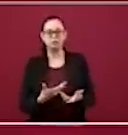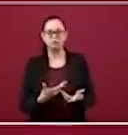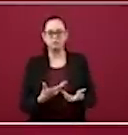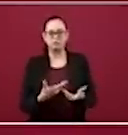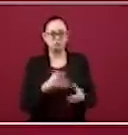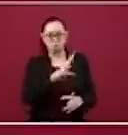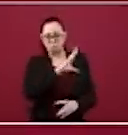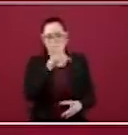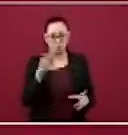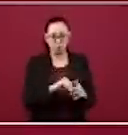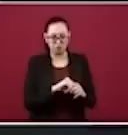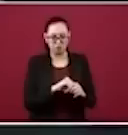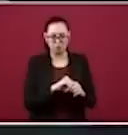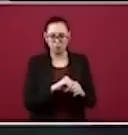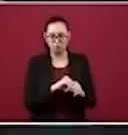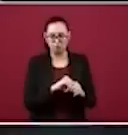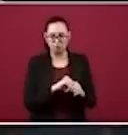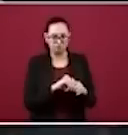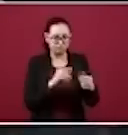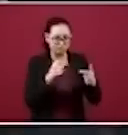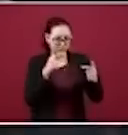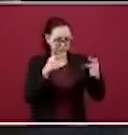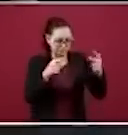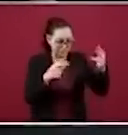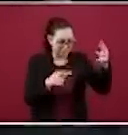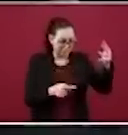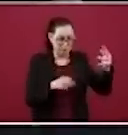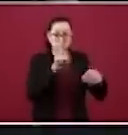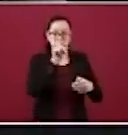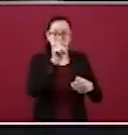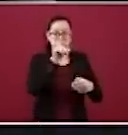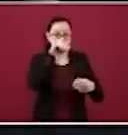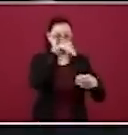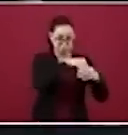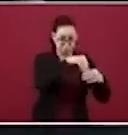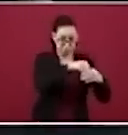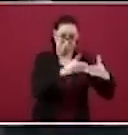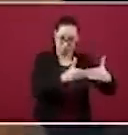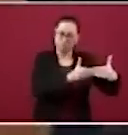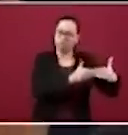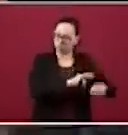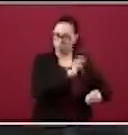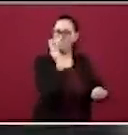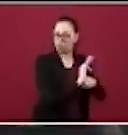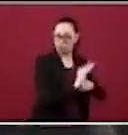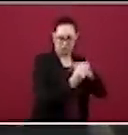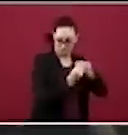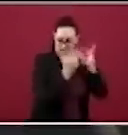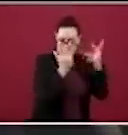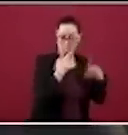lo que la ley limita, pero toda la parte política, abrirla.